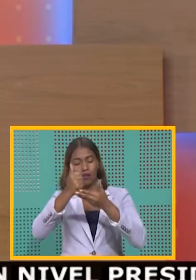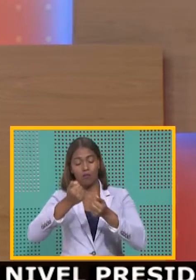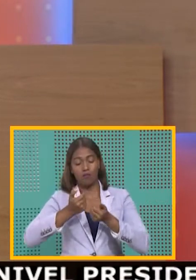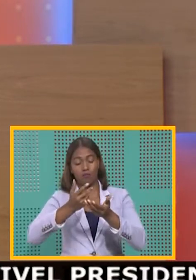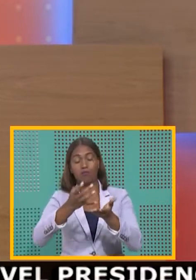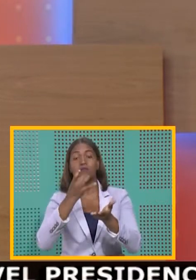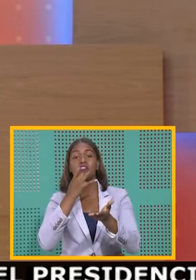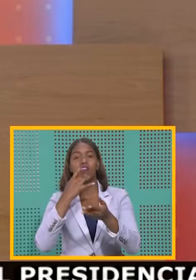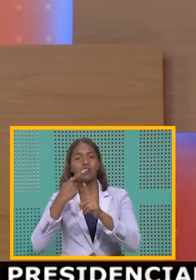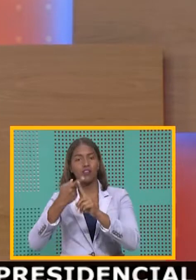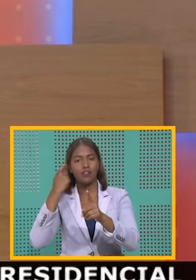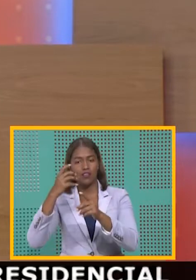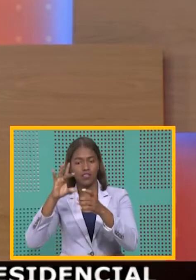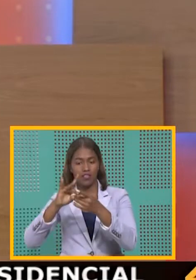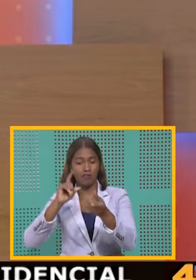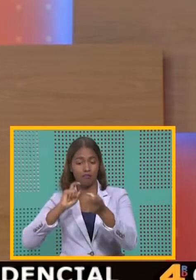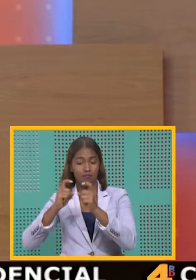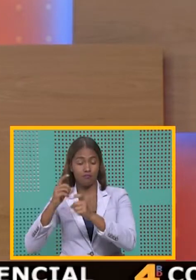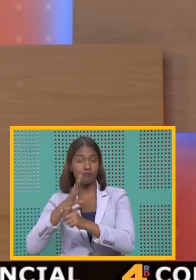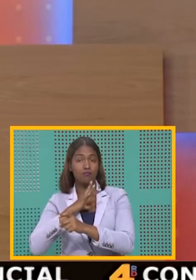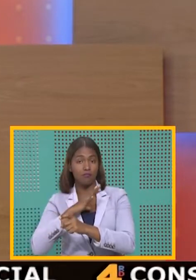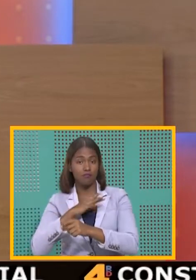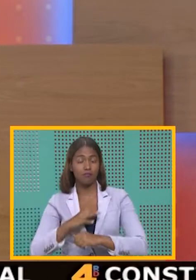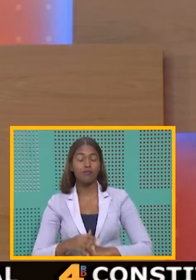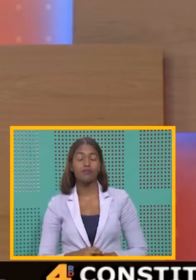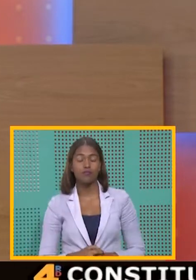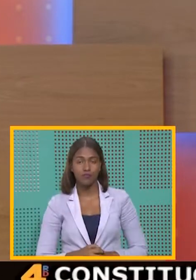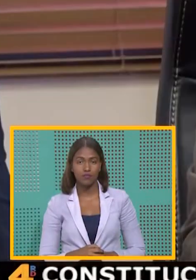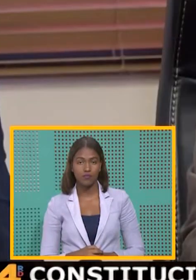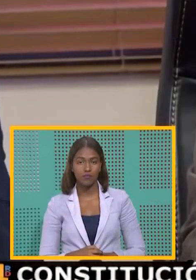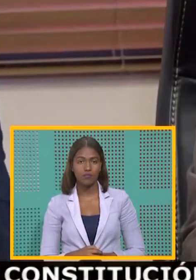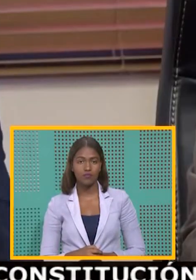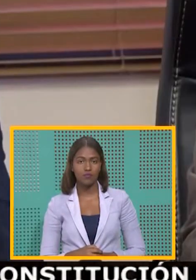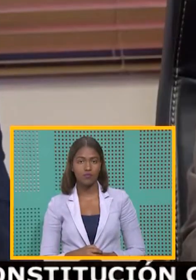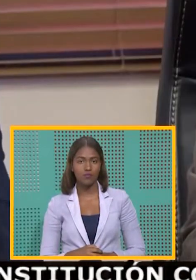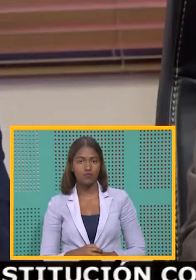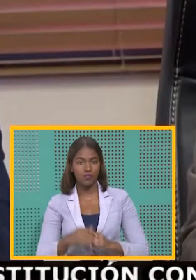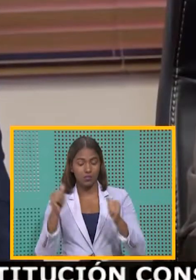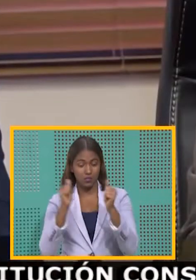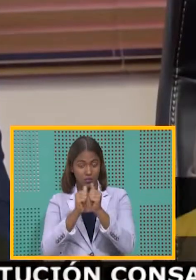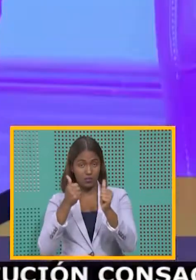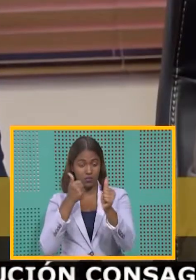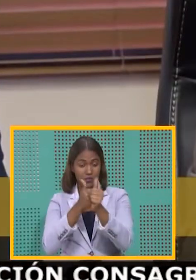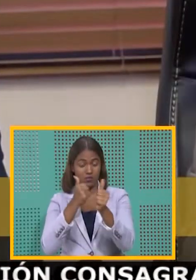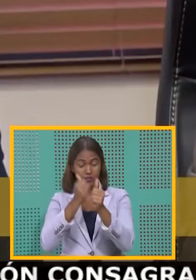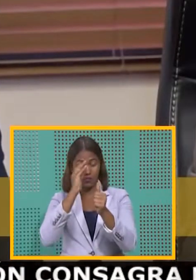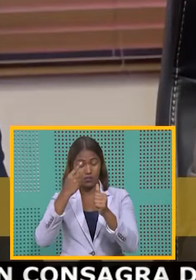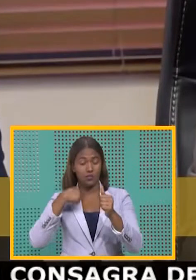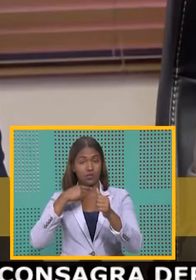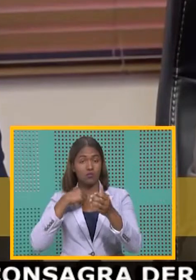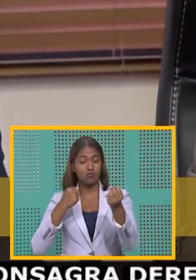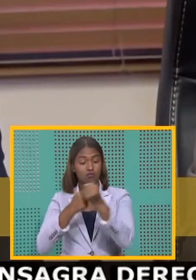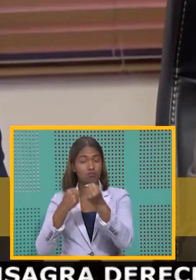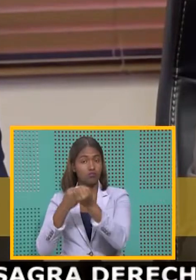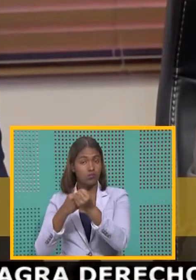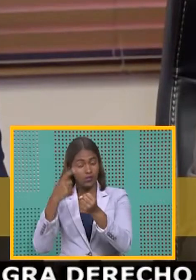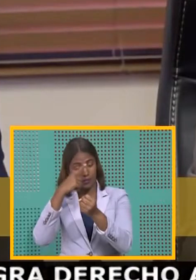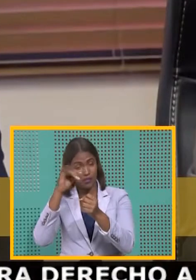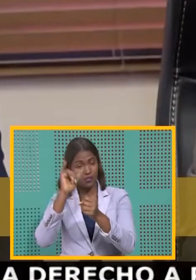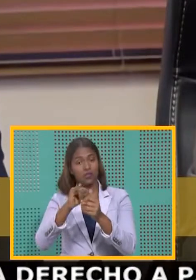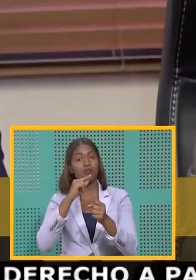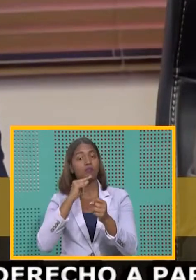energía proveniente de fuentes renovables. Contamos más. Con el cual estaremos colaborando y haciendo sinergia para